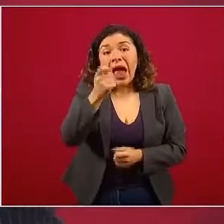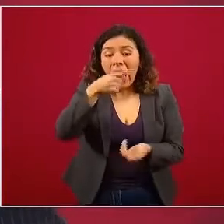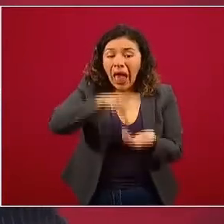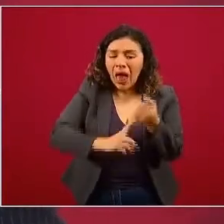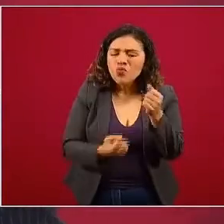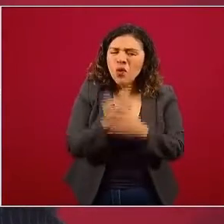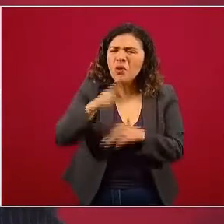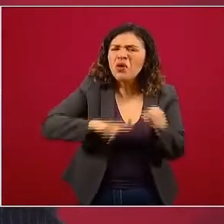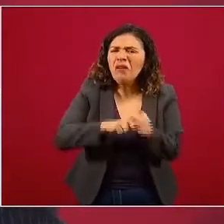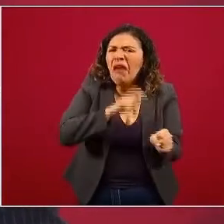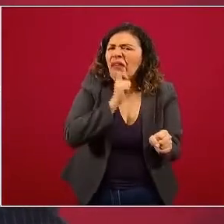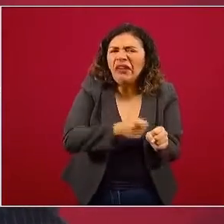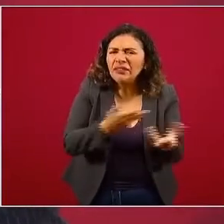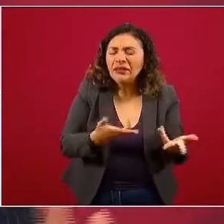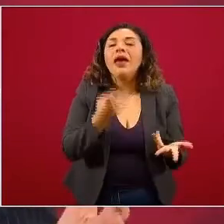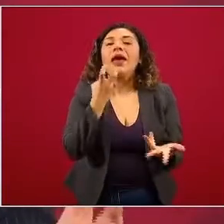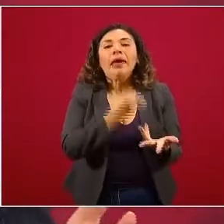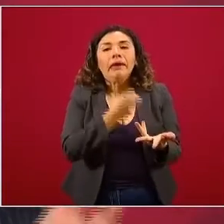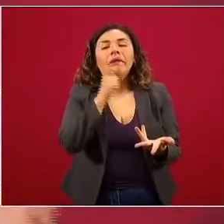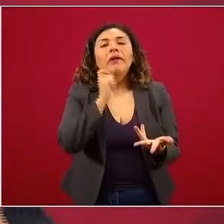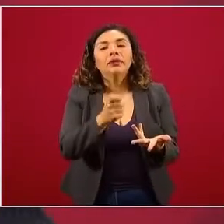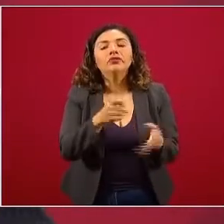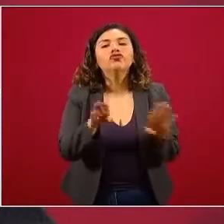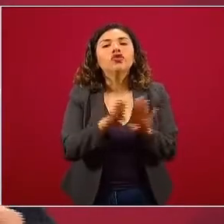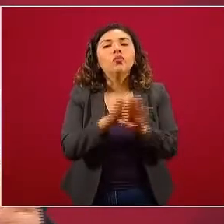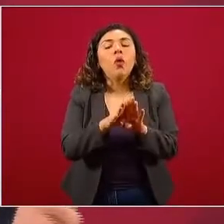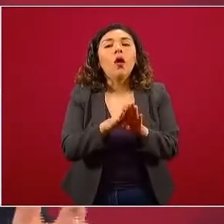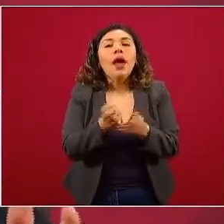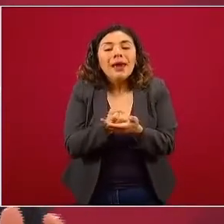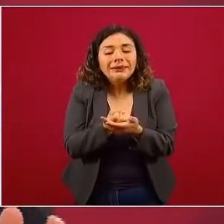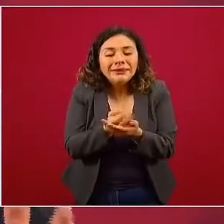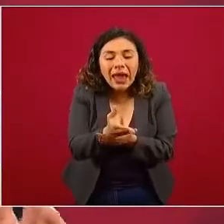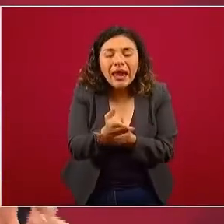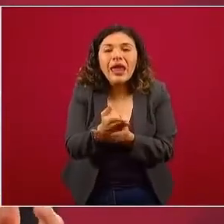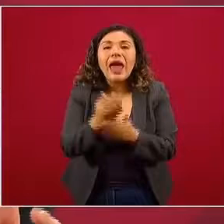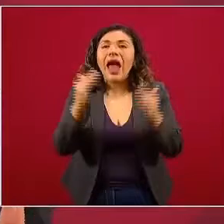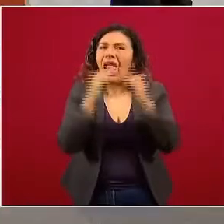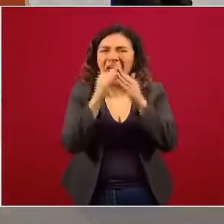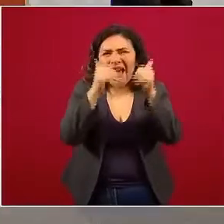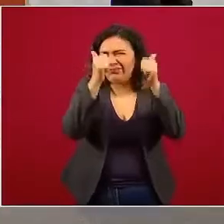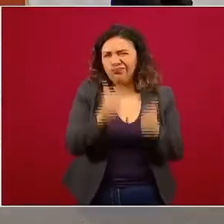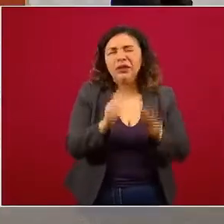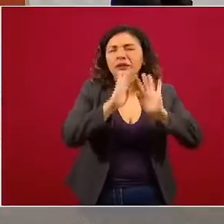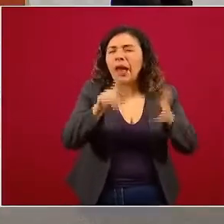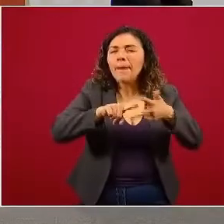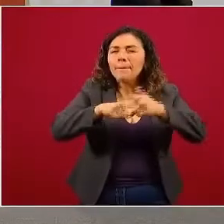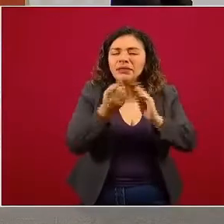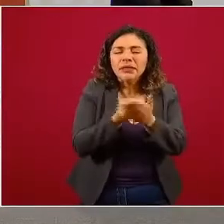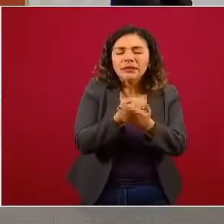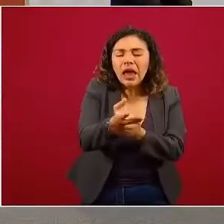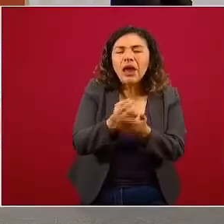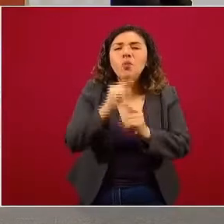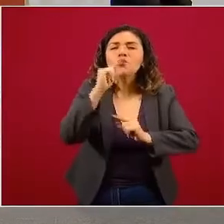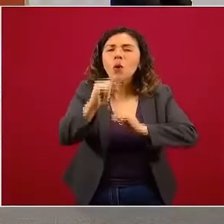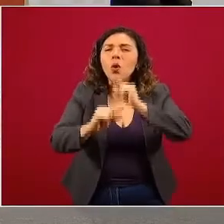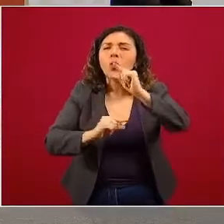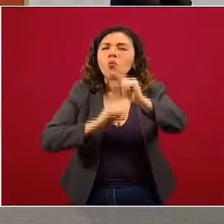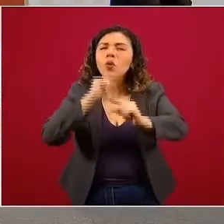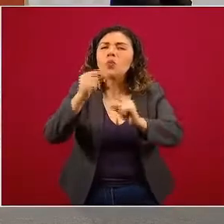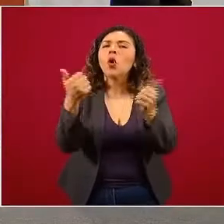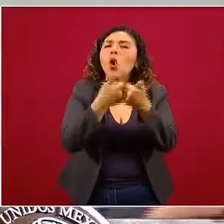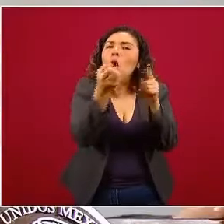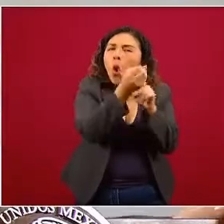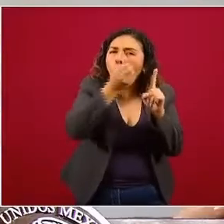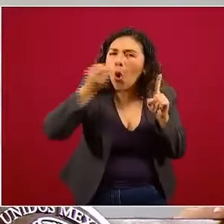ese proceso de nueva normalidad es un desconfinamiento gradual, ordenado y progresivo